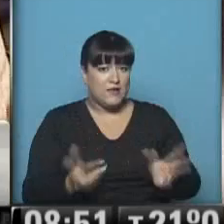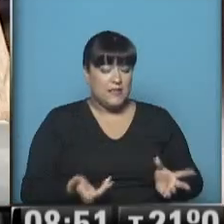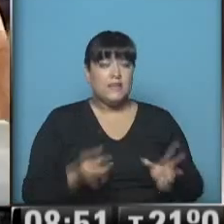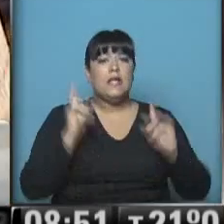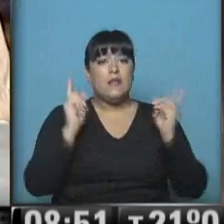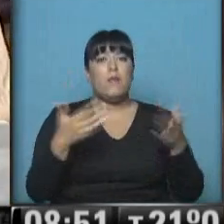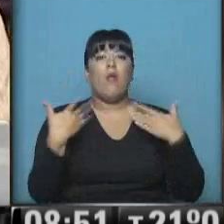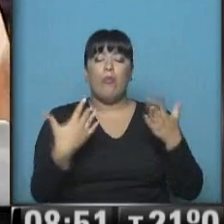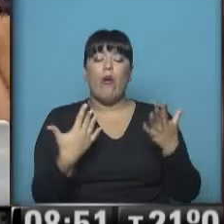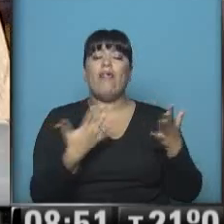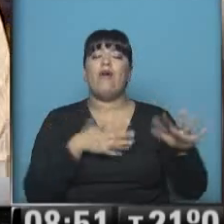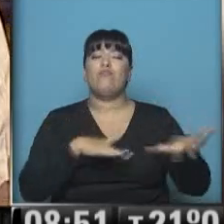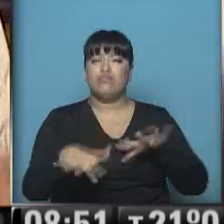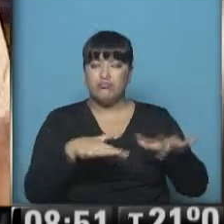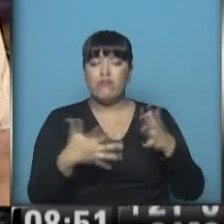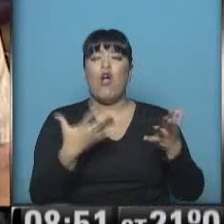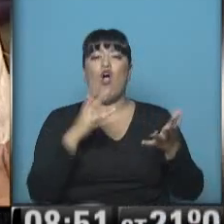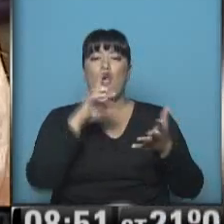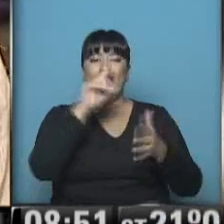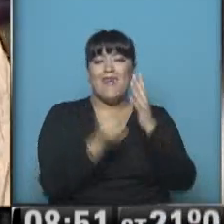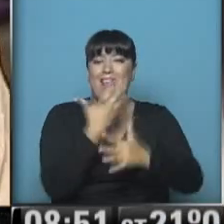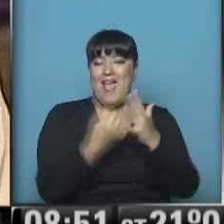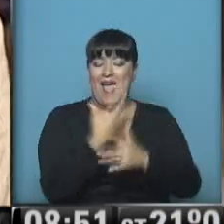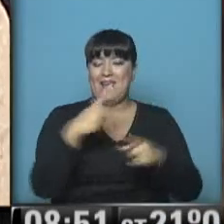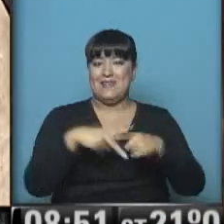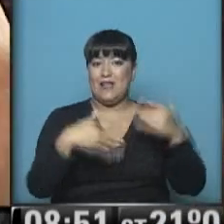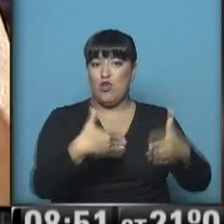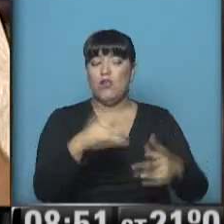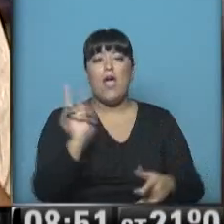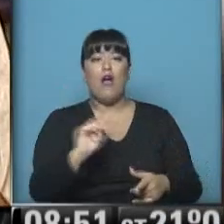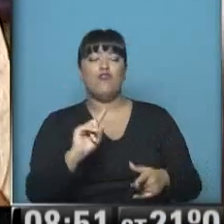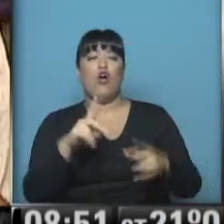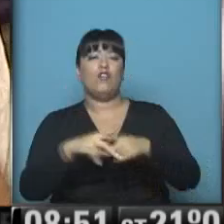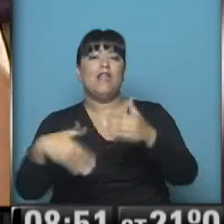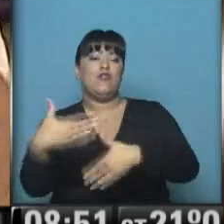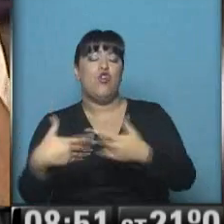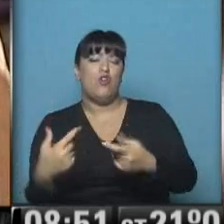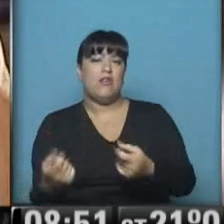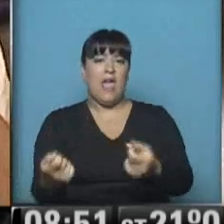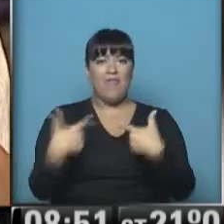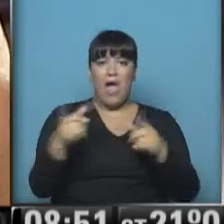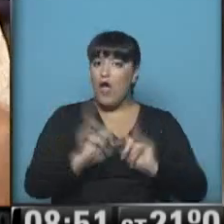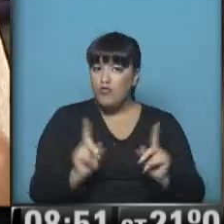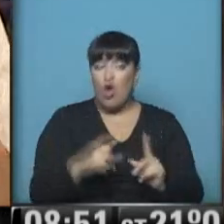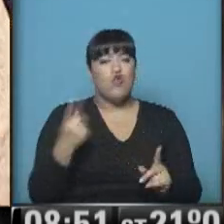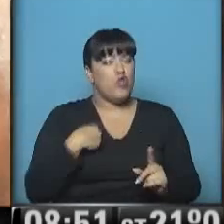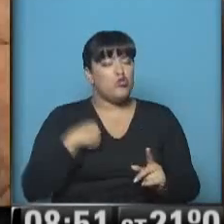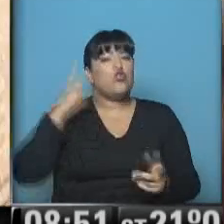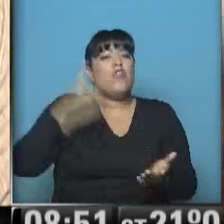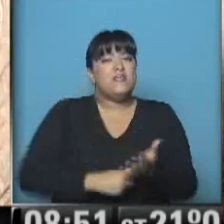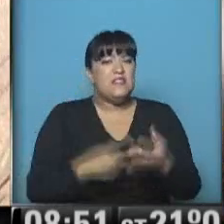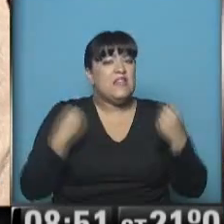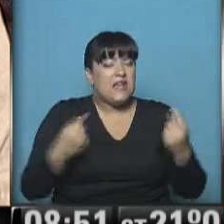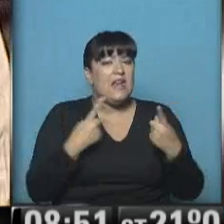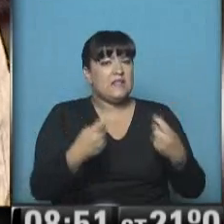hacer un uso mucho más activo y mucho más productivo de la tecnología no hacer lo que la tecnología nos permite sino nosotros decidir qué es lo que